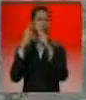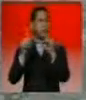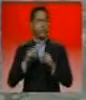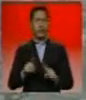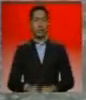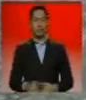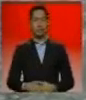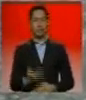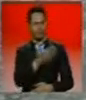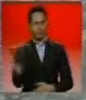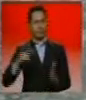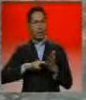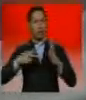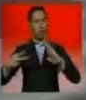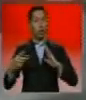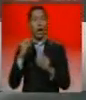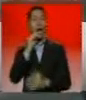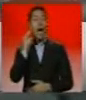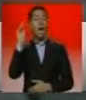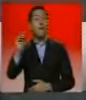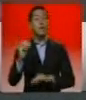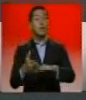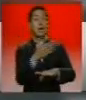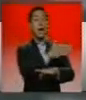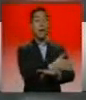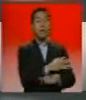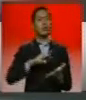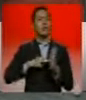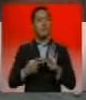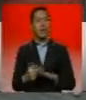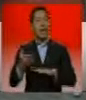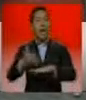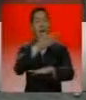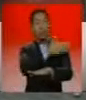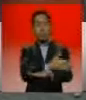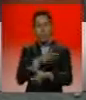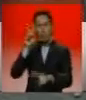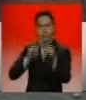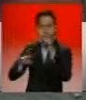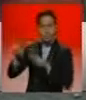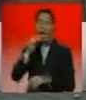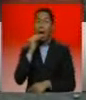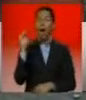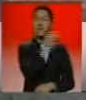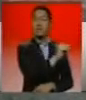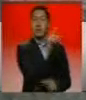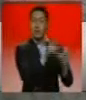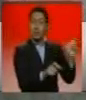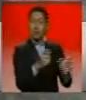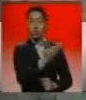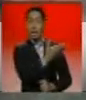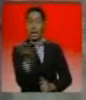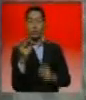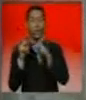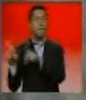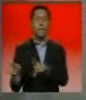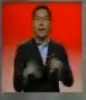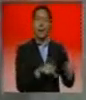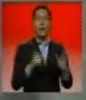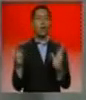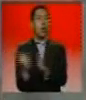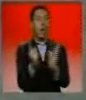de alerta temprana es predecir y monitorear los desastres naturales para determinar las acciones y las alertas